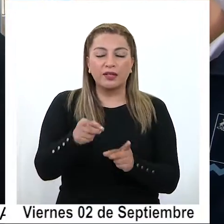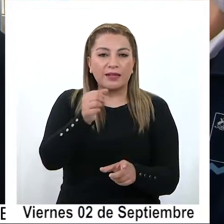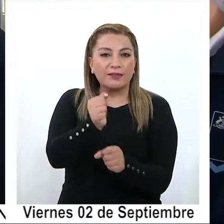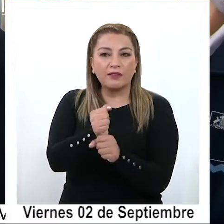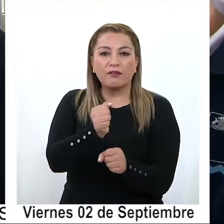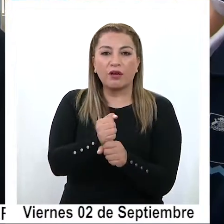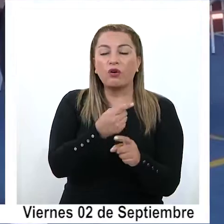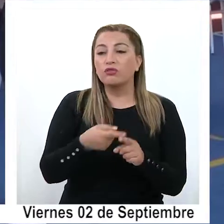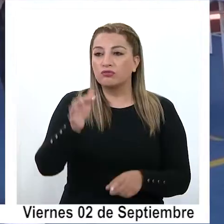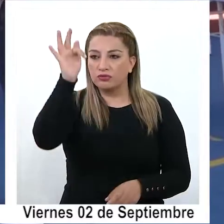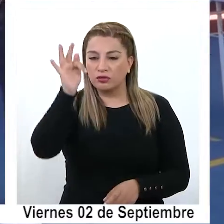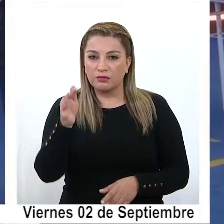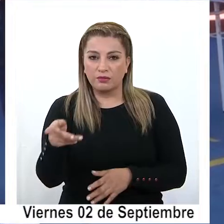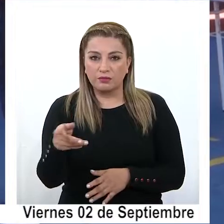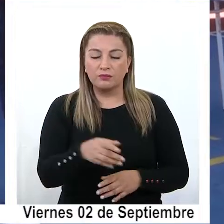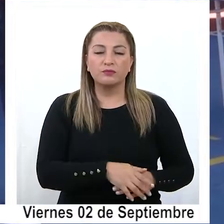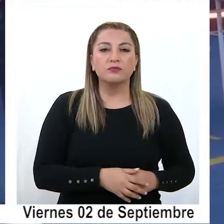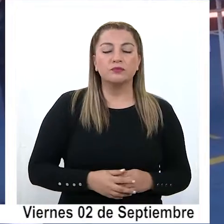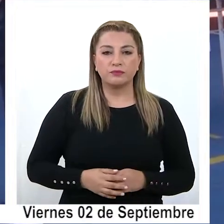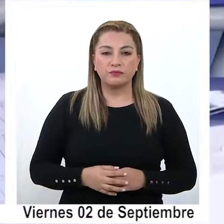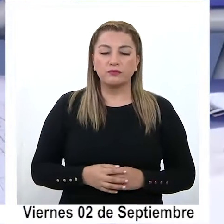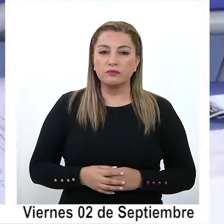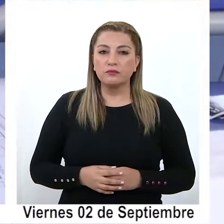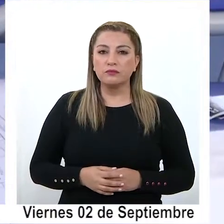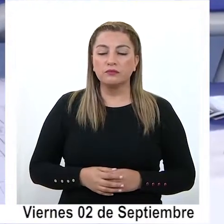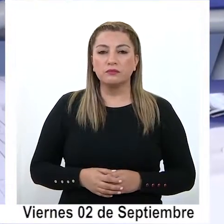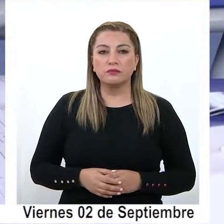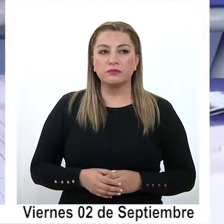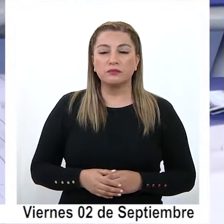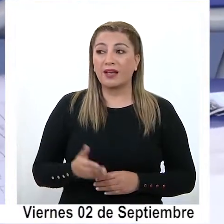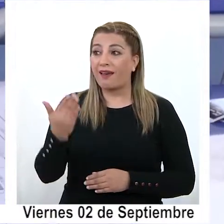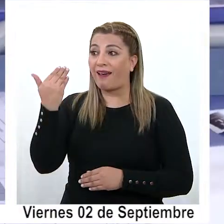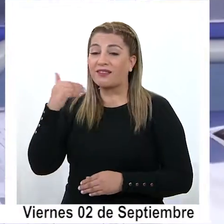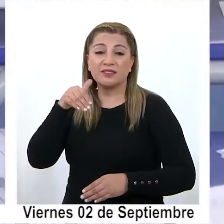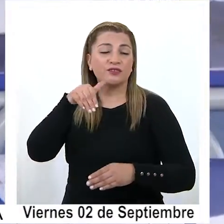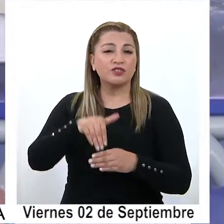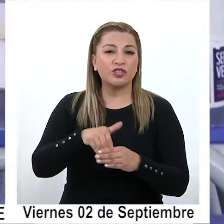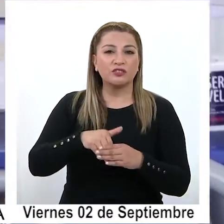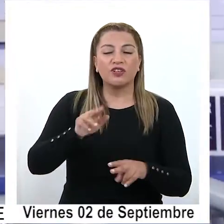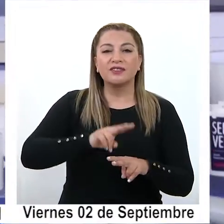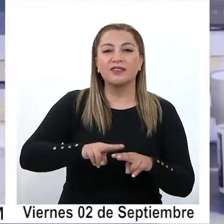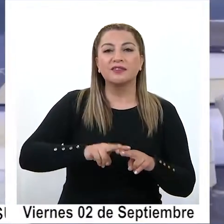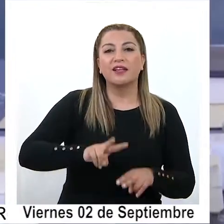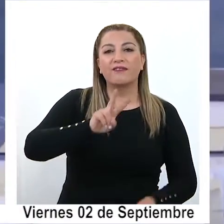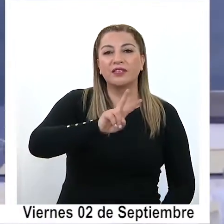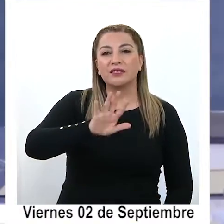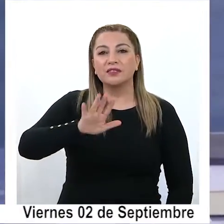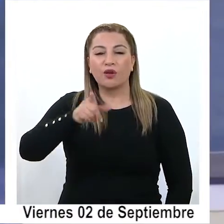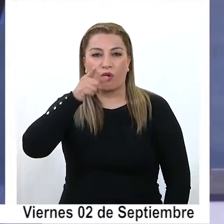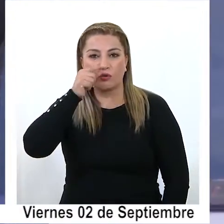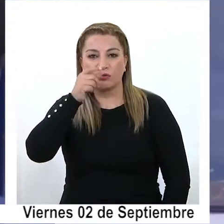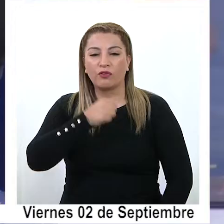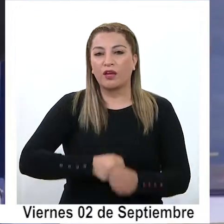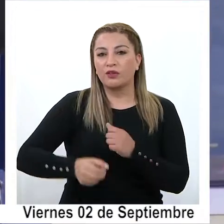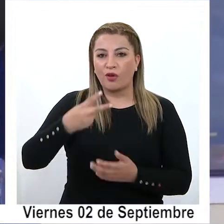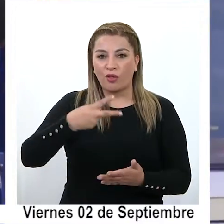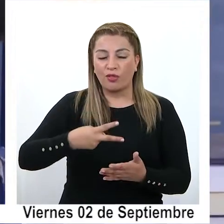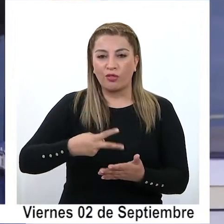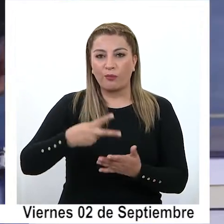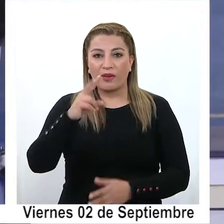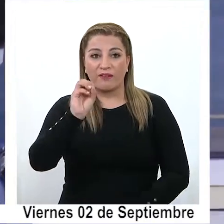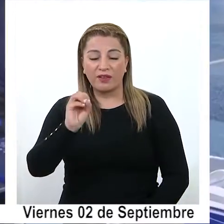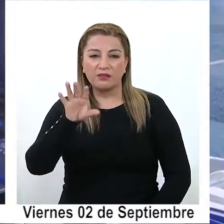otros funcionarios. En el plebiscito de entrada, realizado el 25 de octubre de 2020,